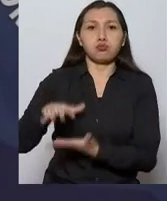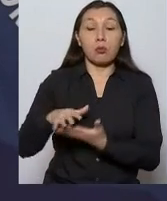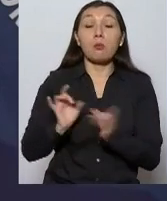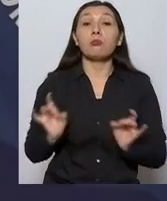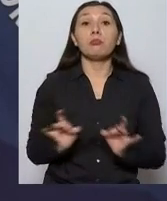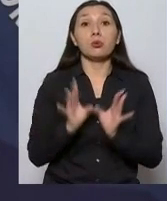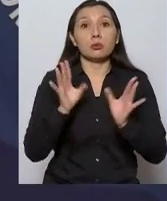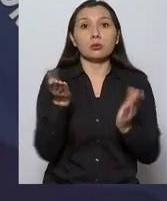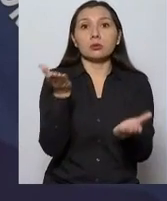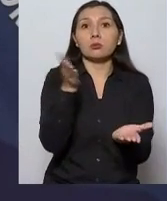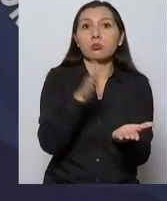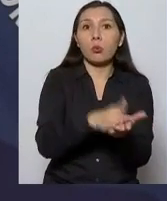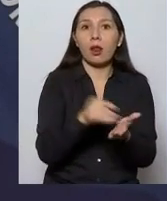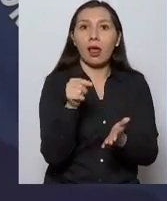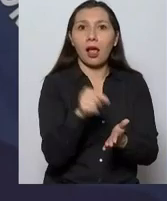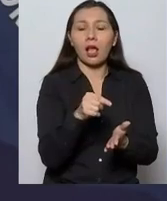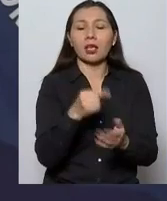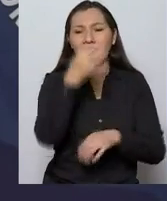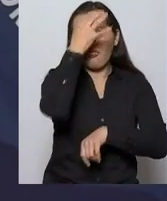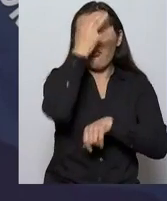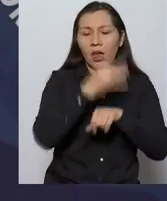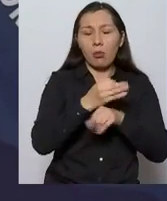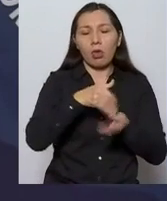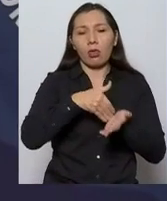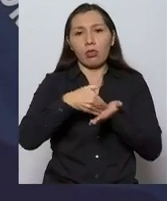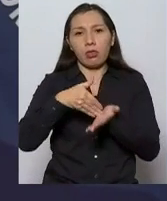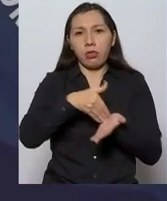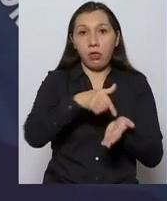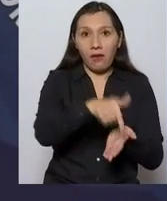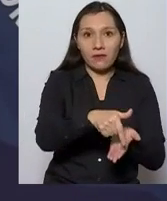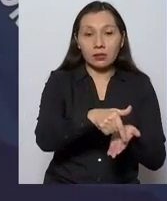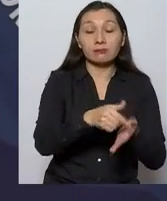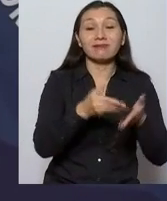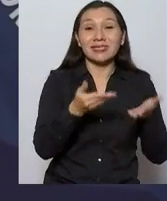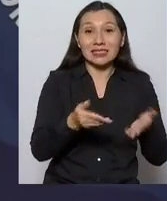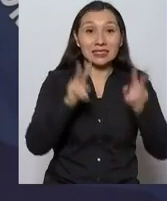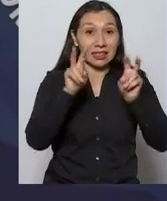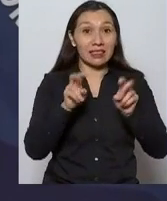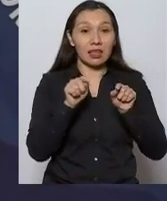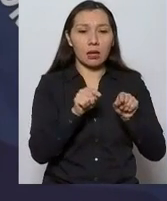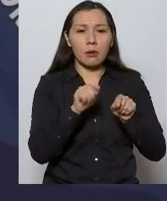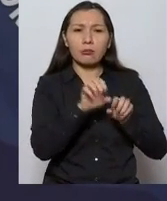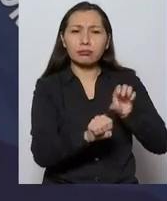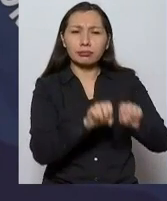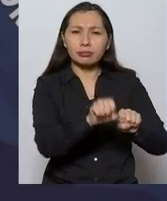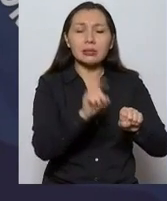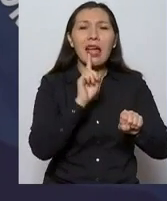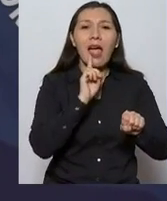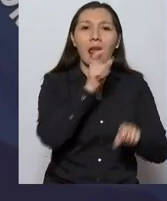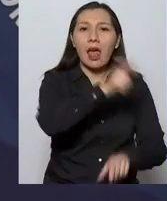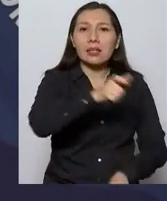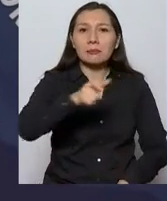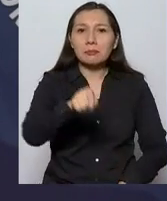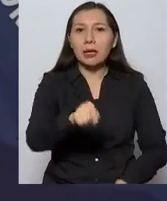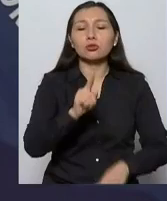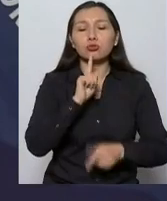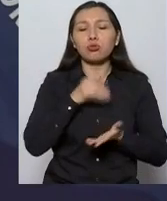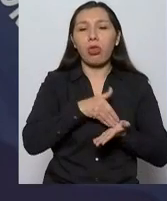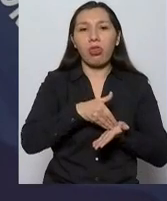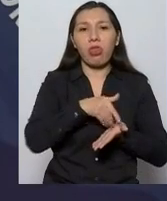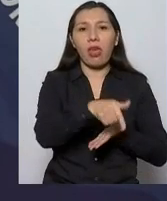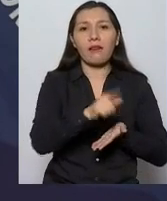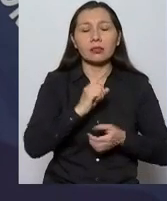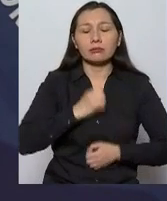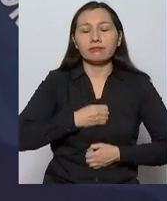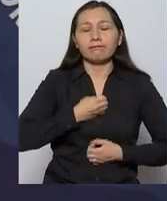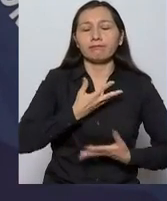fallecer, producto de la enfermedad. Y en ese sentido, identificar bien quiénes son los pacientes que